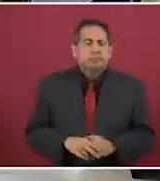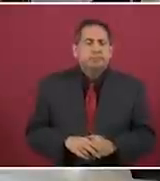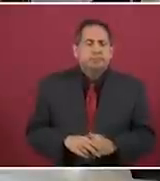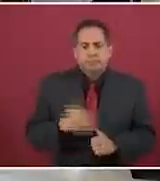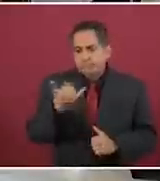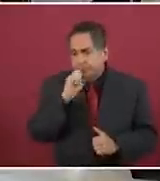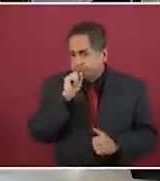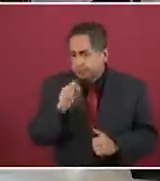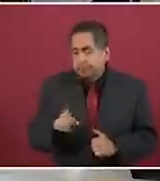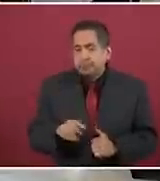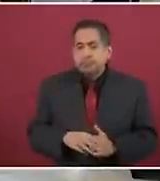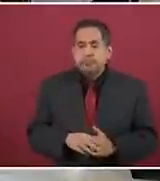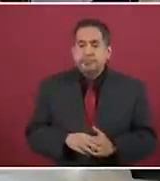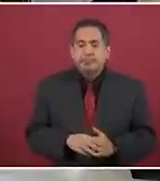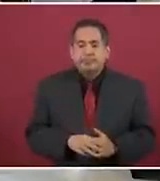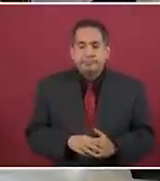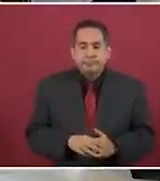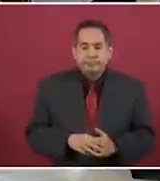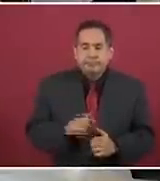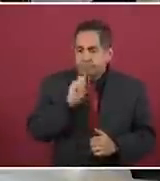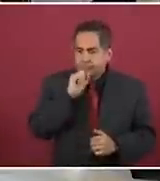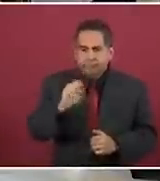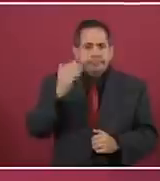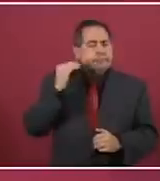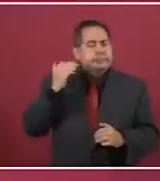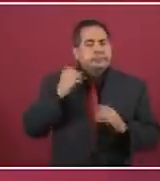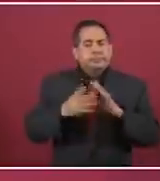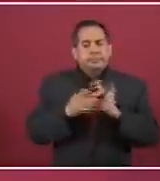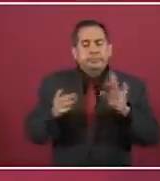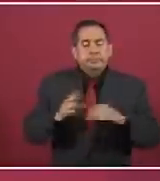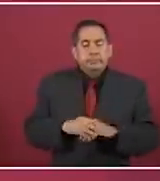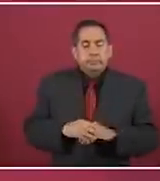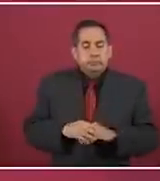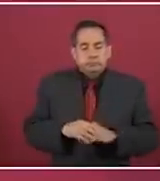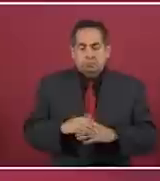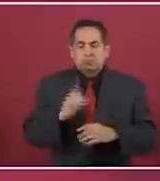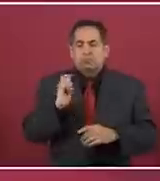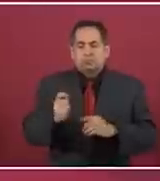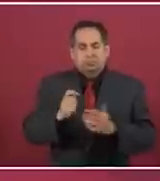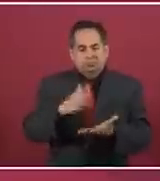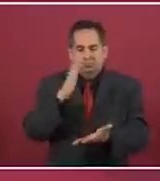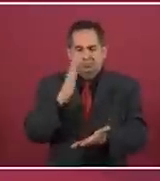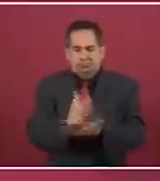Y se dijo, se suspenden